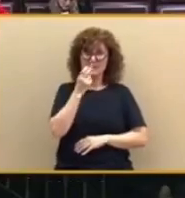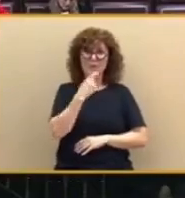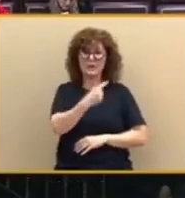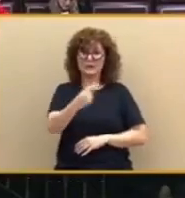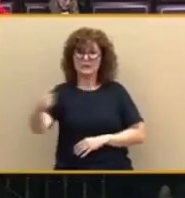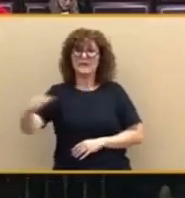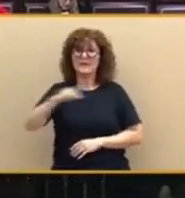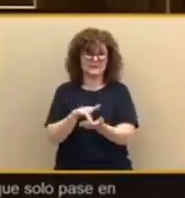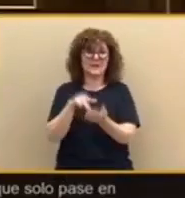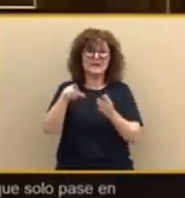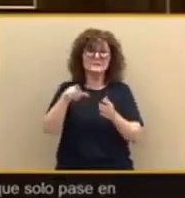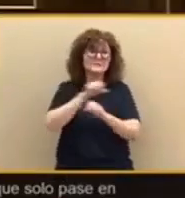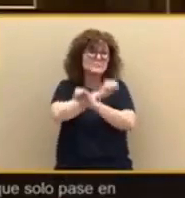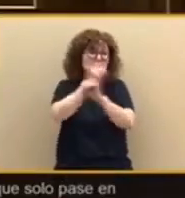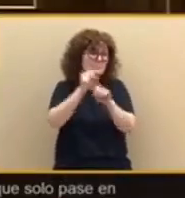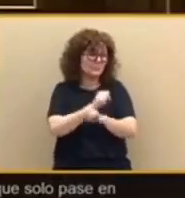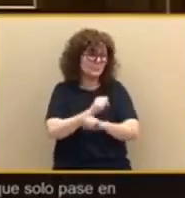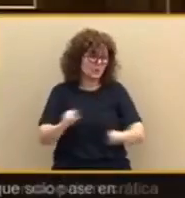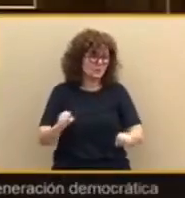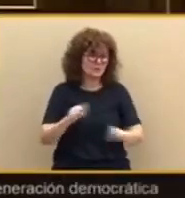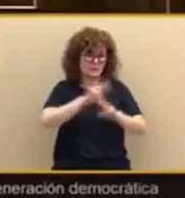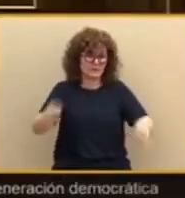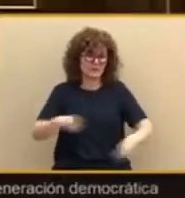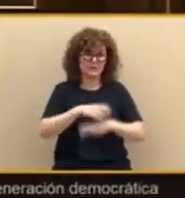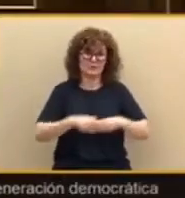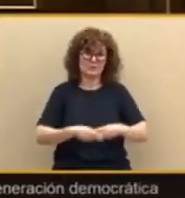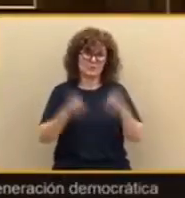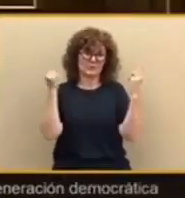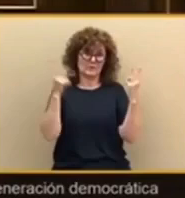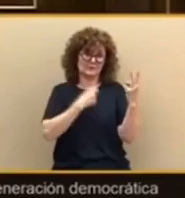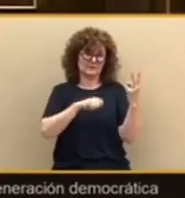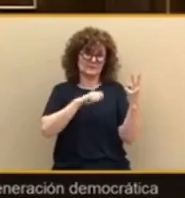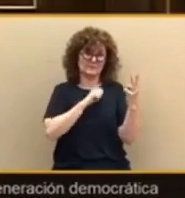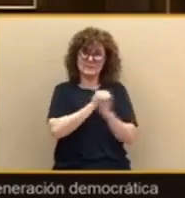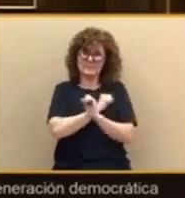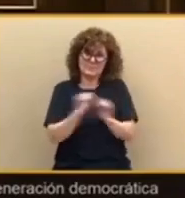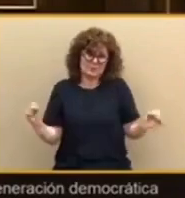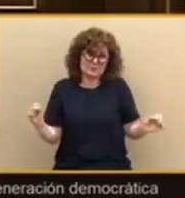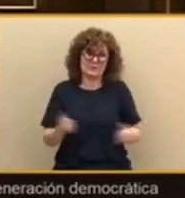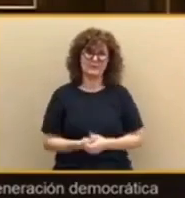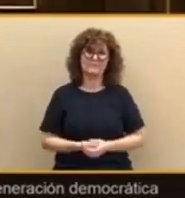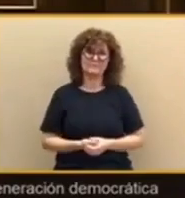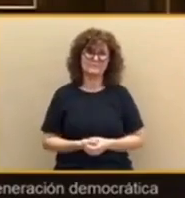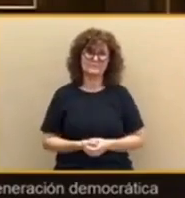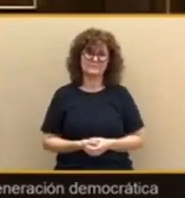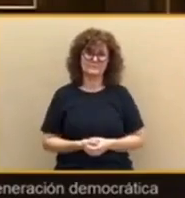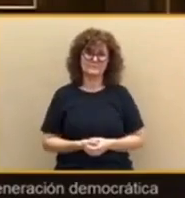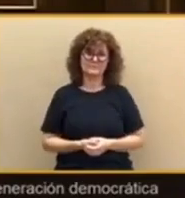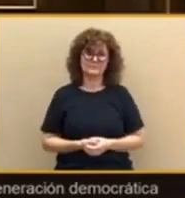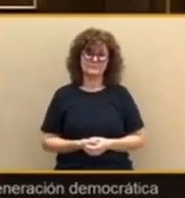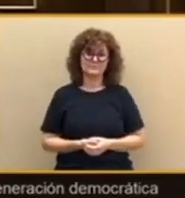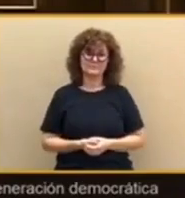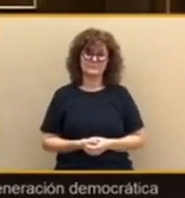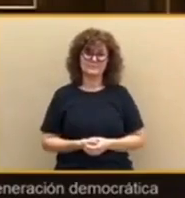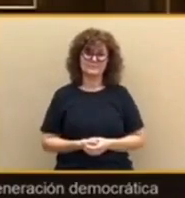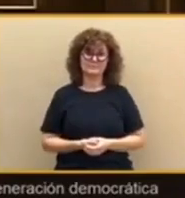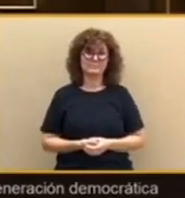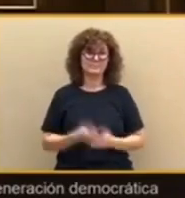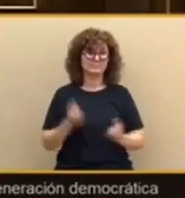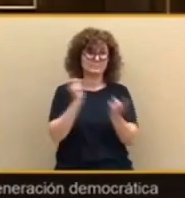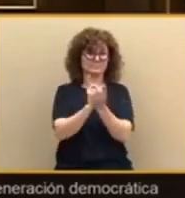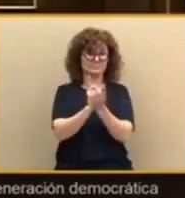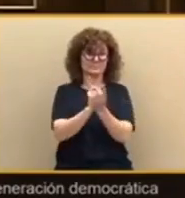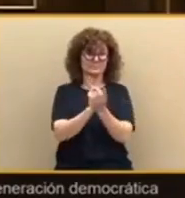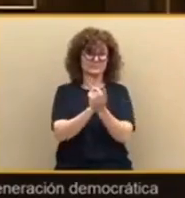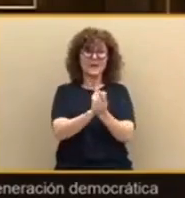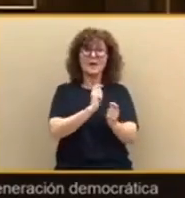creo que ella, el motivo por el que prácticamente salta de la silla y me interrumpe nada más mencionar a Antonio García Ferreras e interpelar al presidente